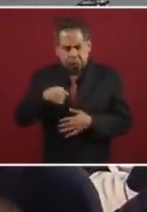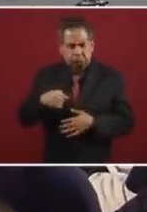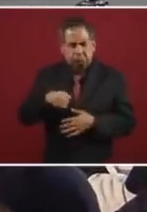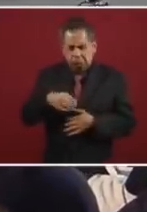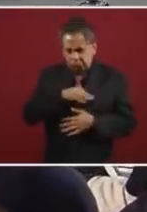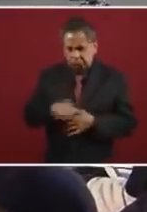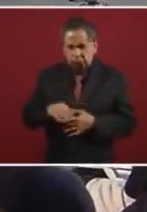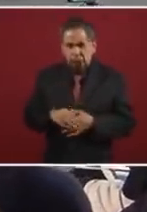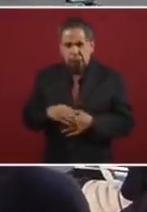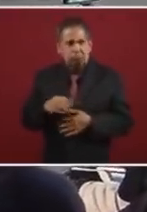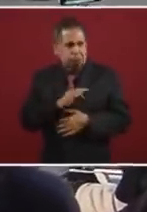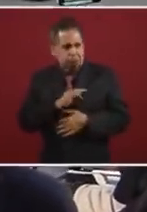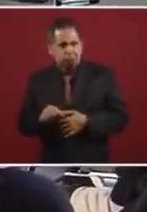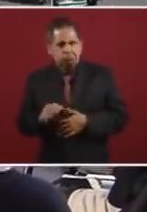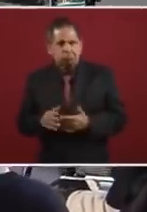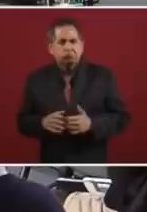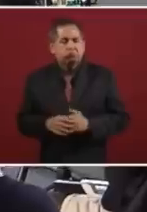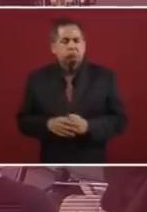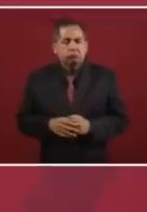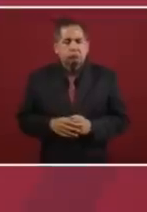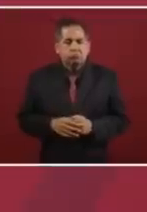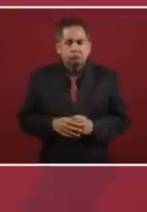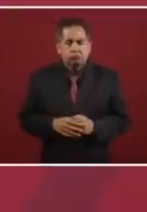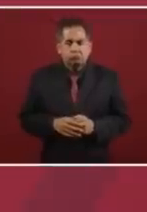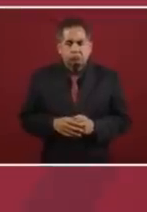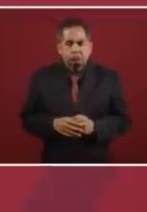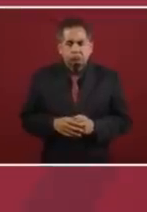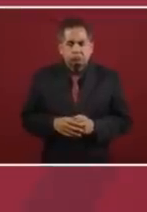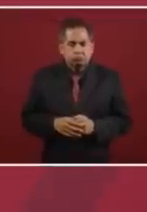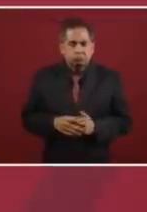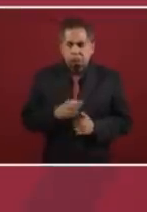para que yo lee